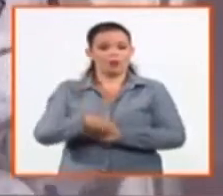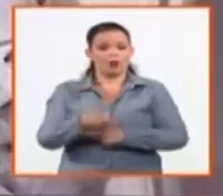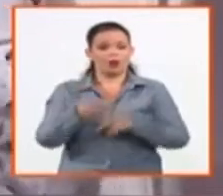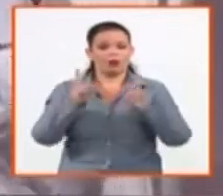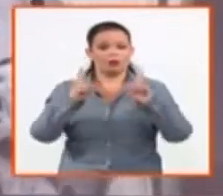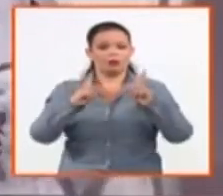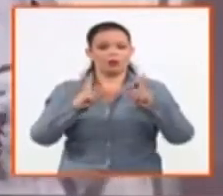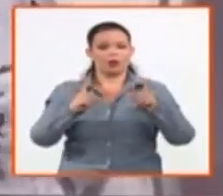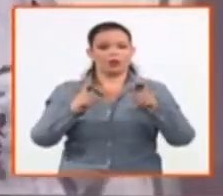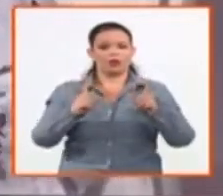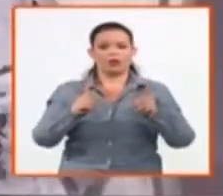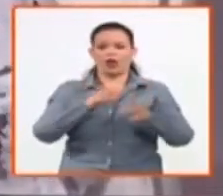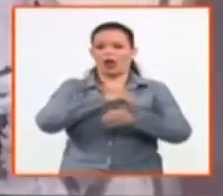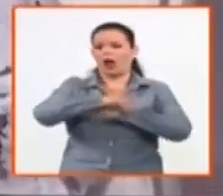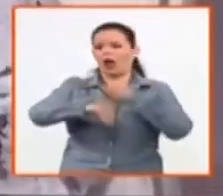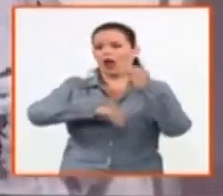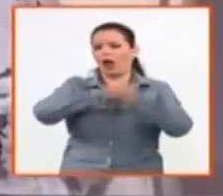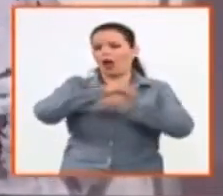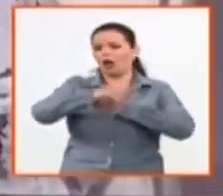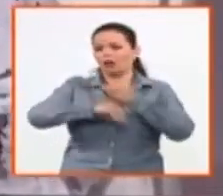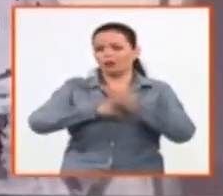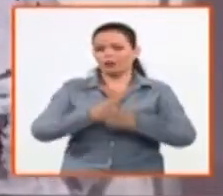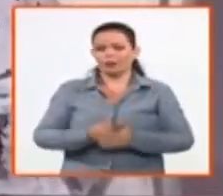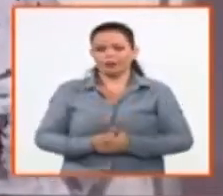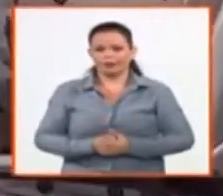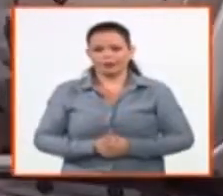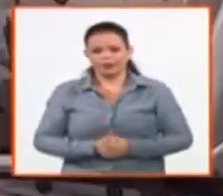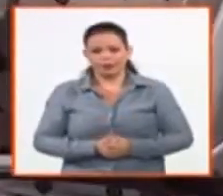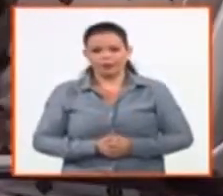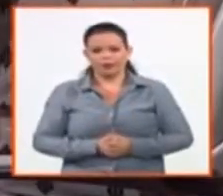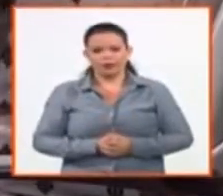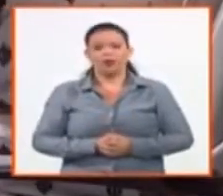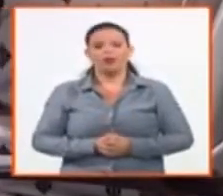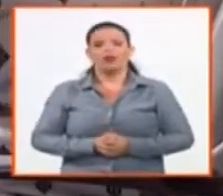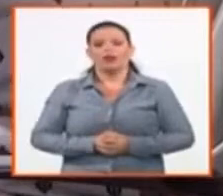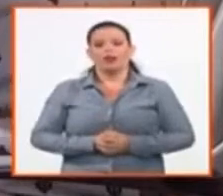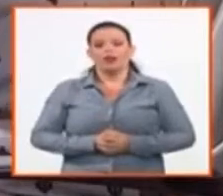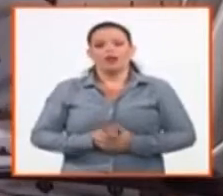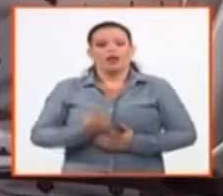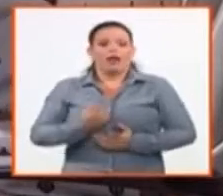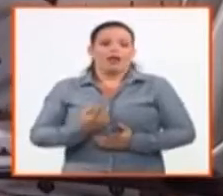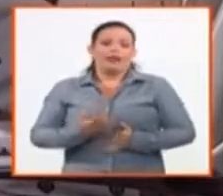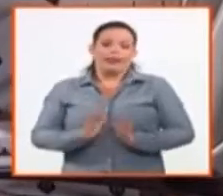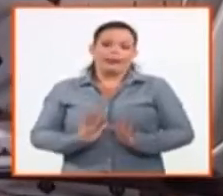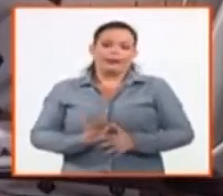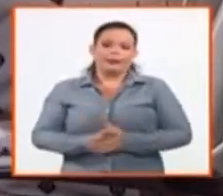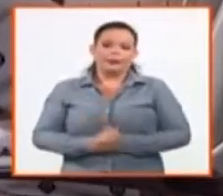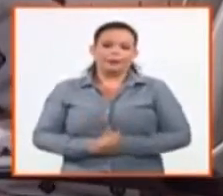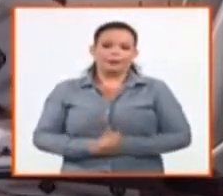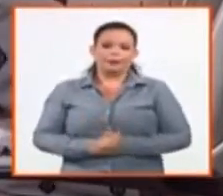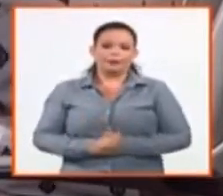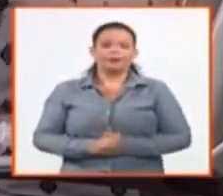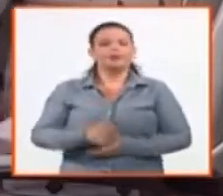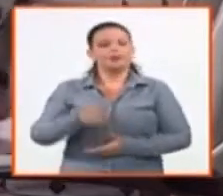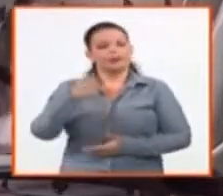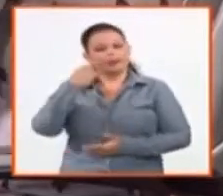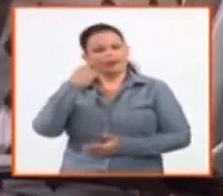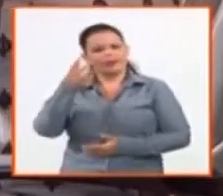propios talibanes han dicho que no se vayan. De hecho, algo, bueno, quizás gracioso, invitaron a Angela